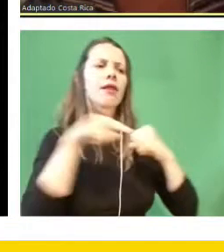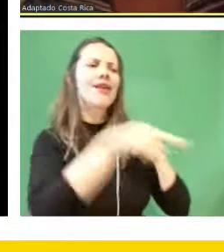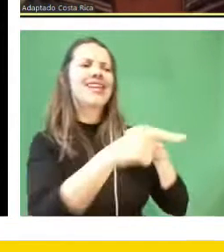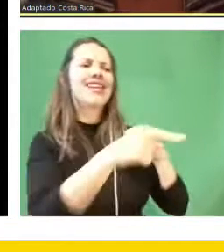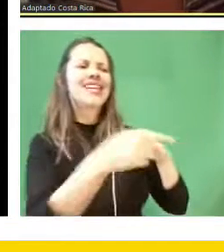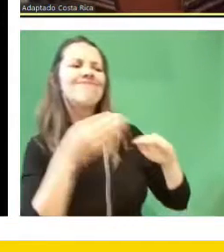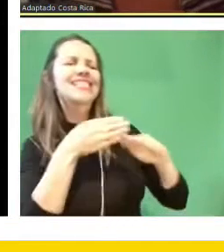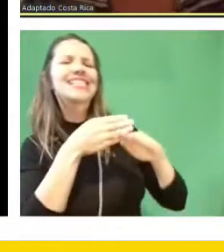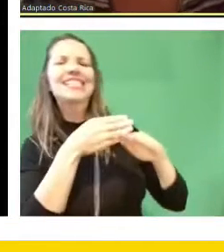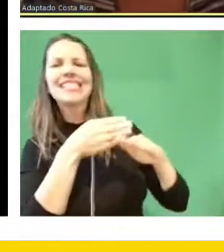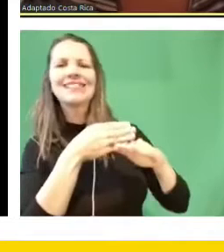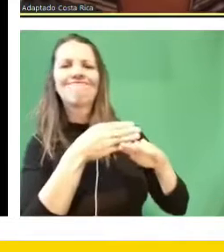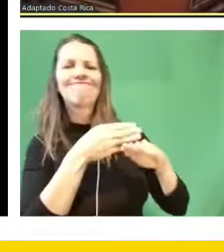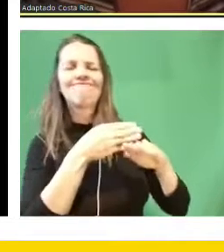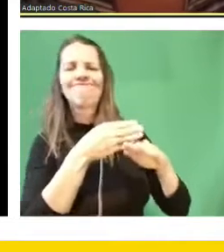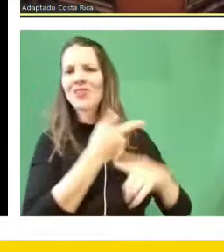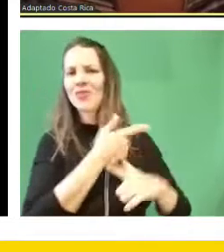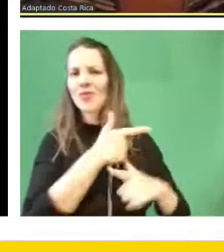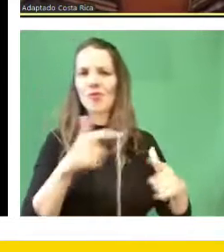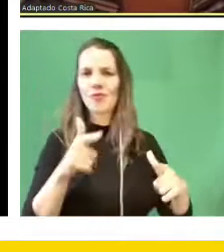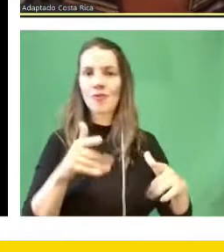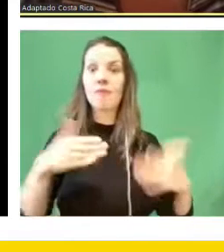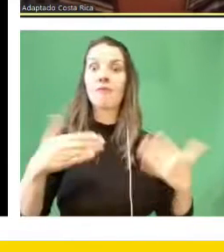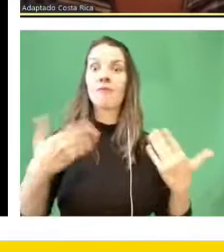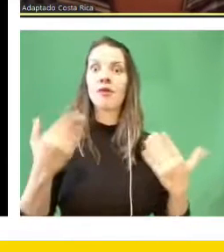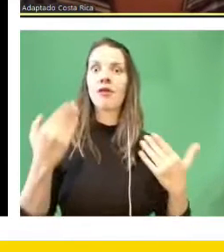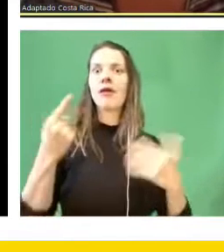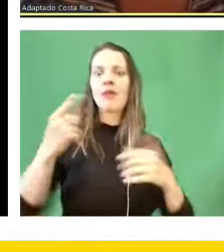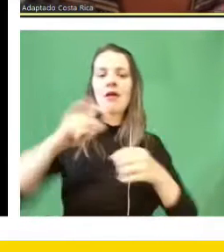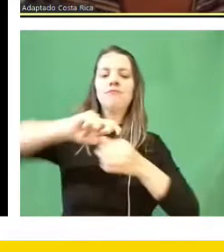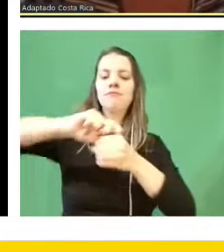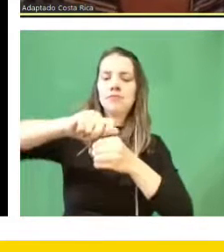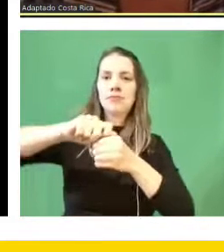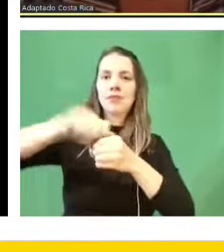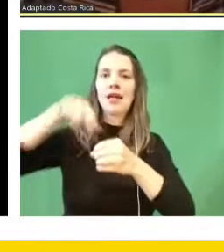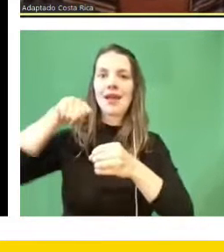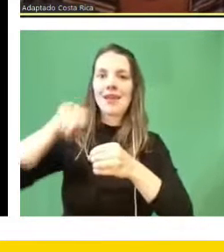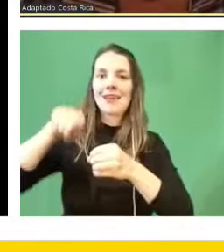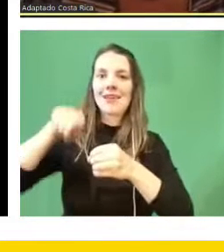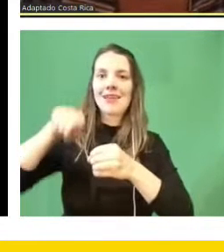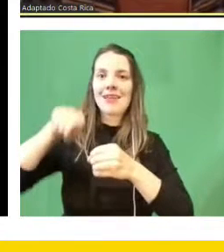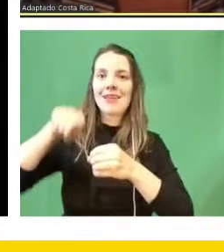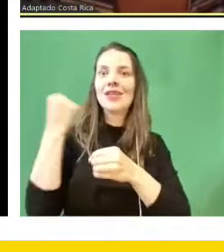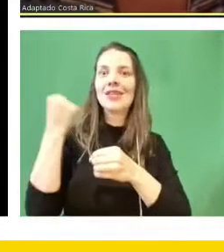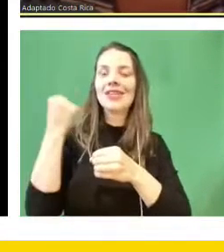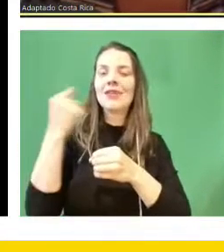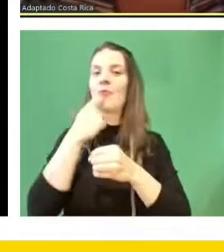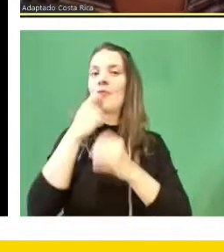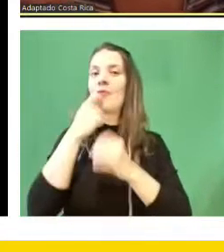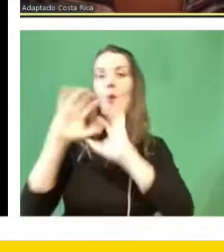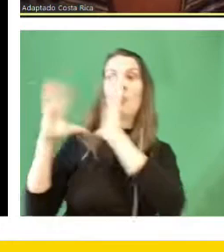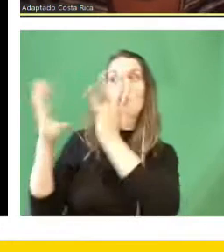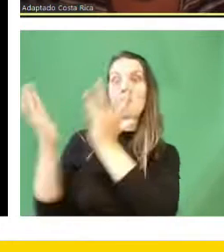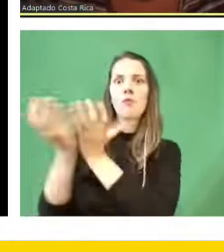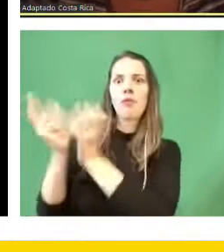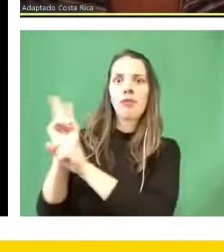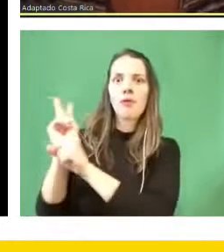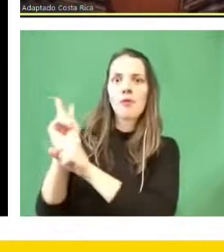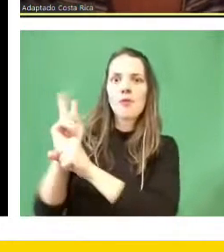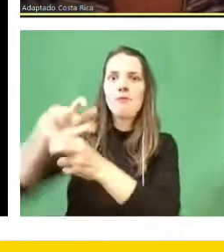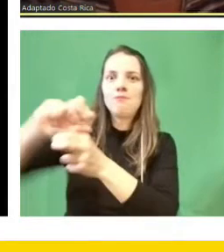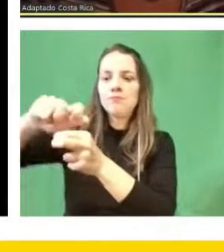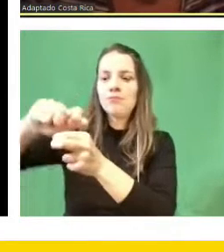este proyecto de Donatapa viene siendo una forma de juntar la parte de la sostenibilidad ambiental con la